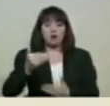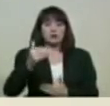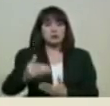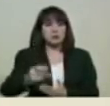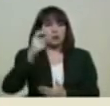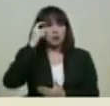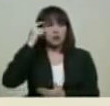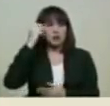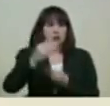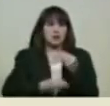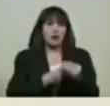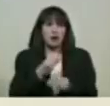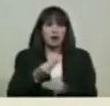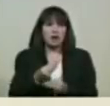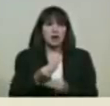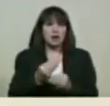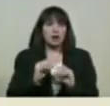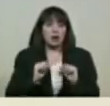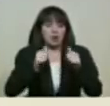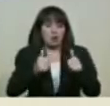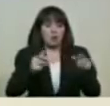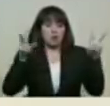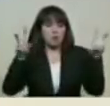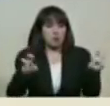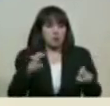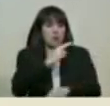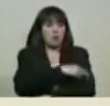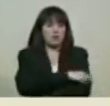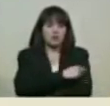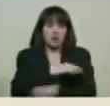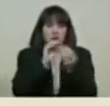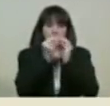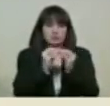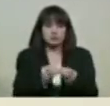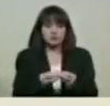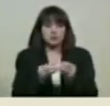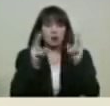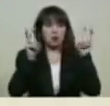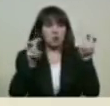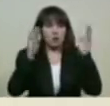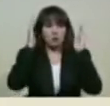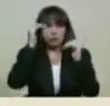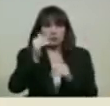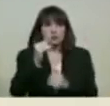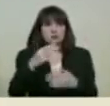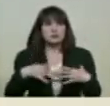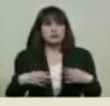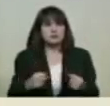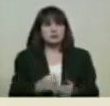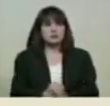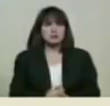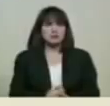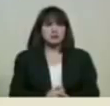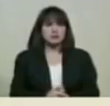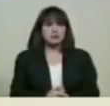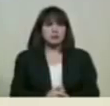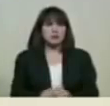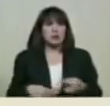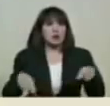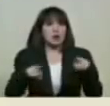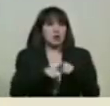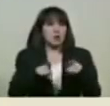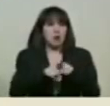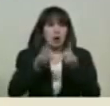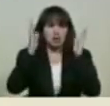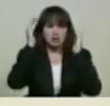estarán realizando también inauguraciones importantes de centros de atención de salud. De igual forma, abordamos